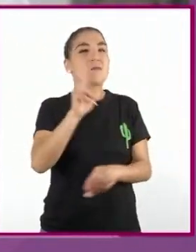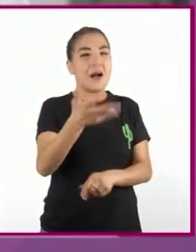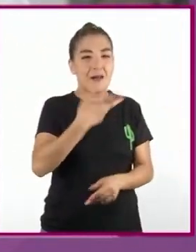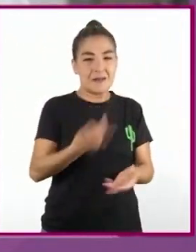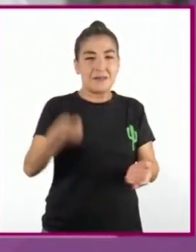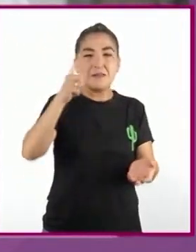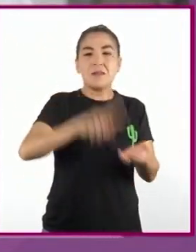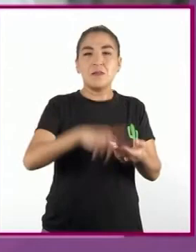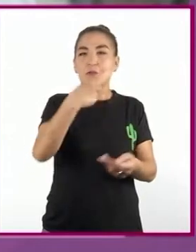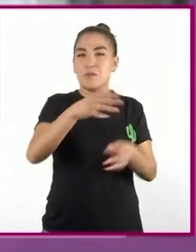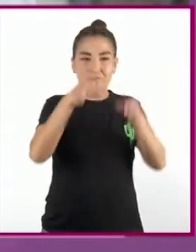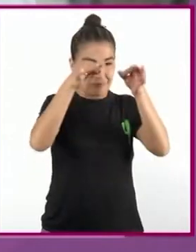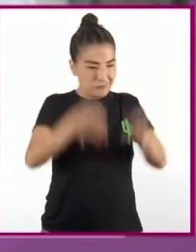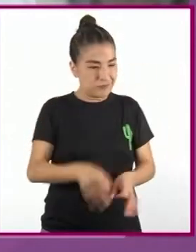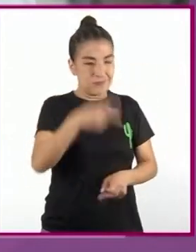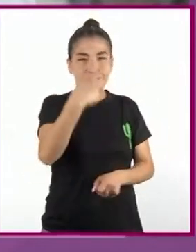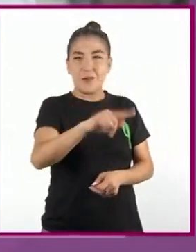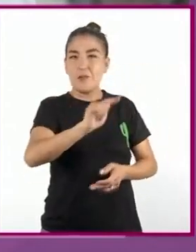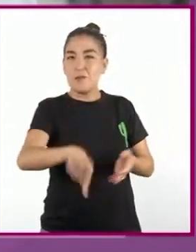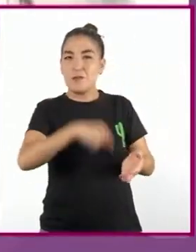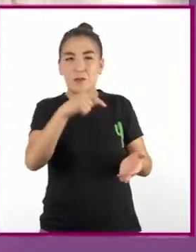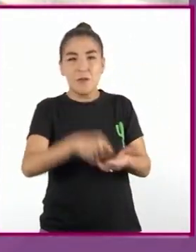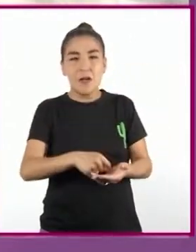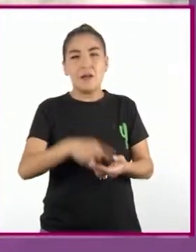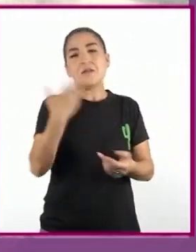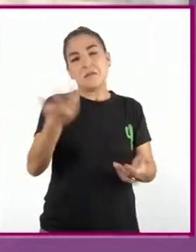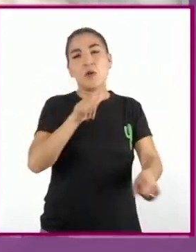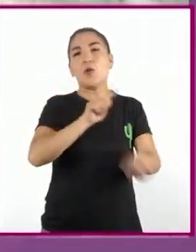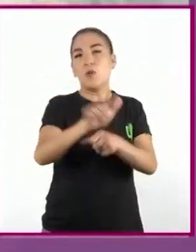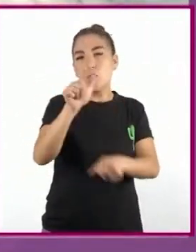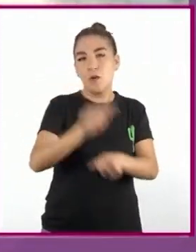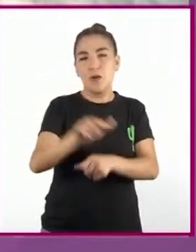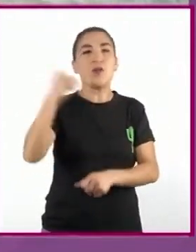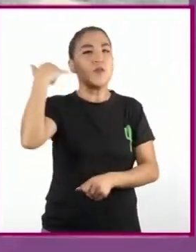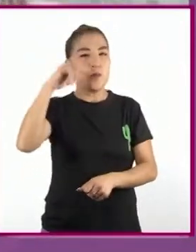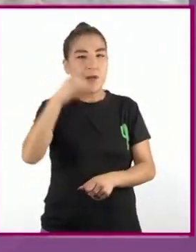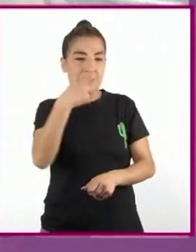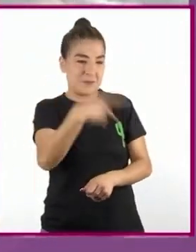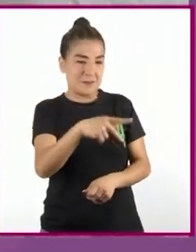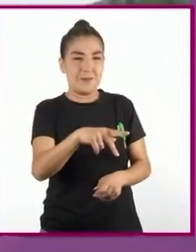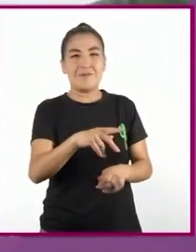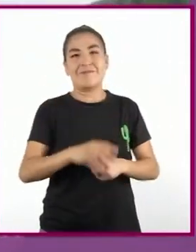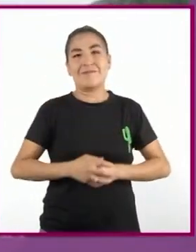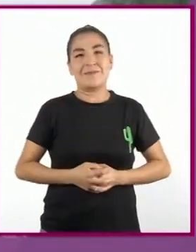obsidiana originaria de esta zona en lugares como Guatemala y Yucatán.